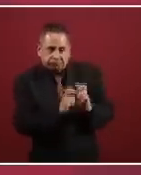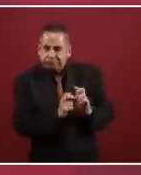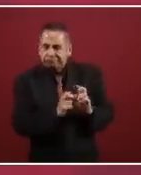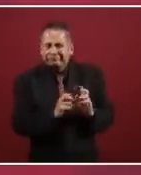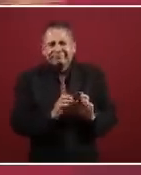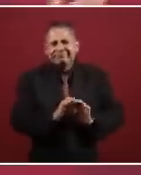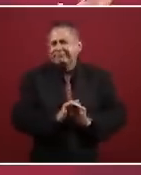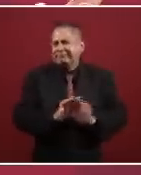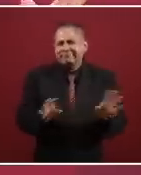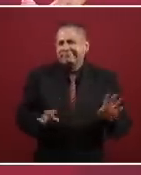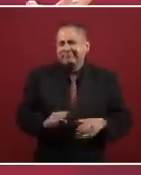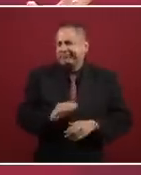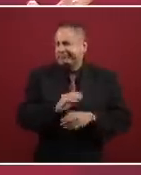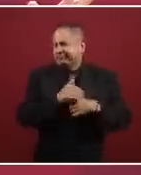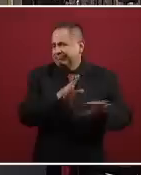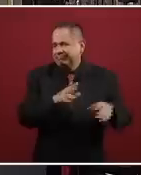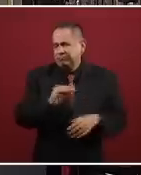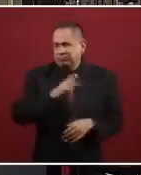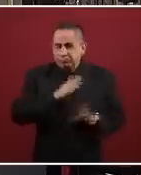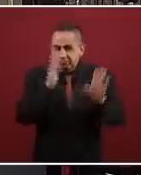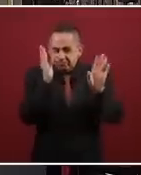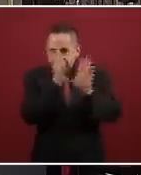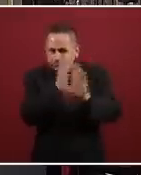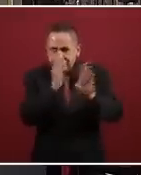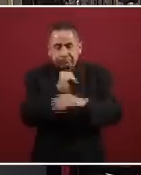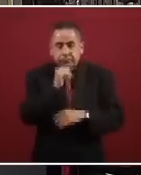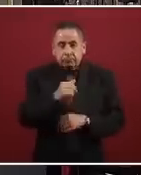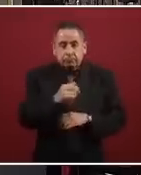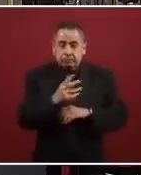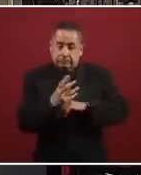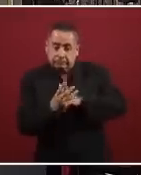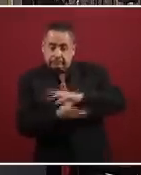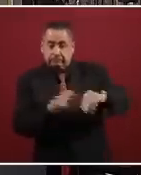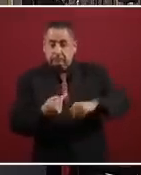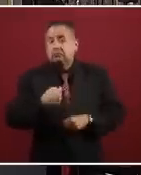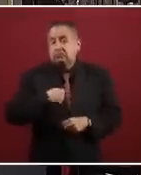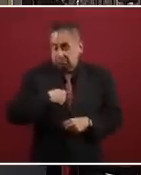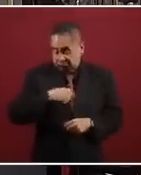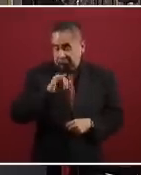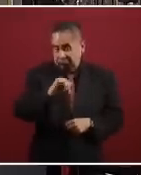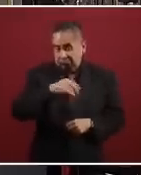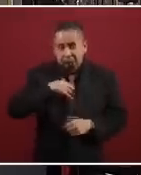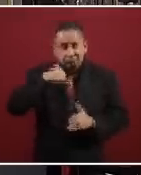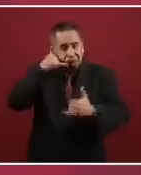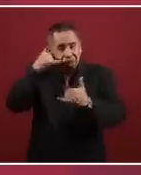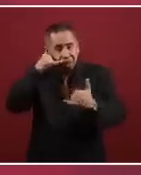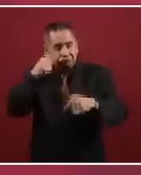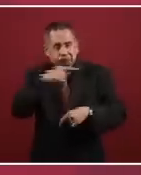que no son escuchados, como fuimos nosotros por años,